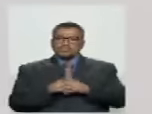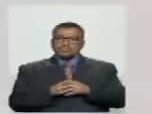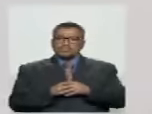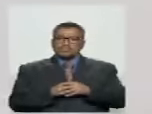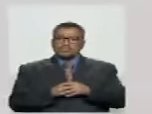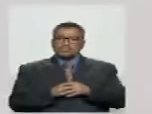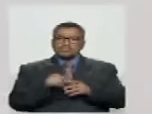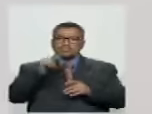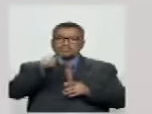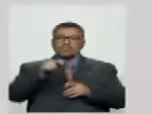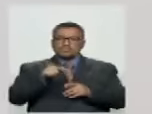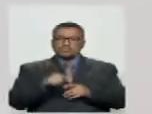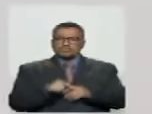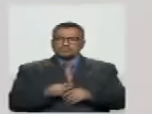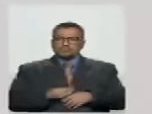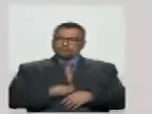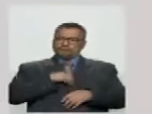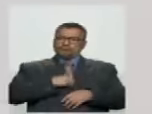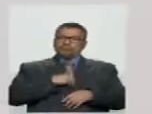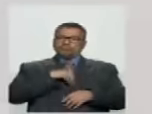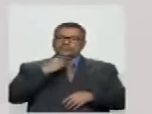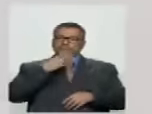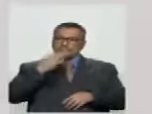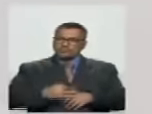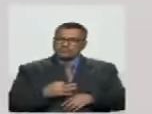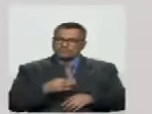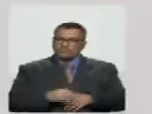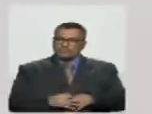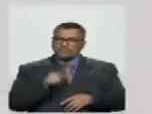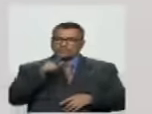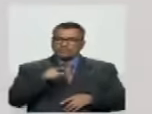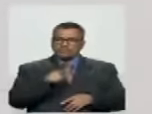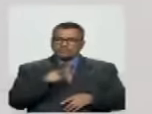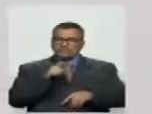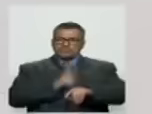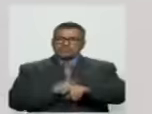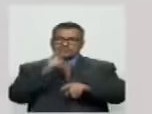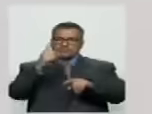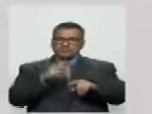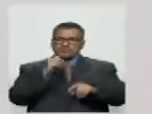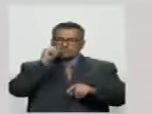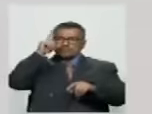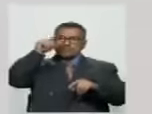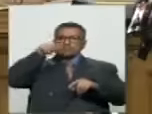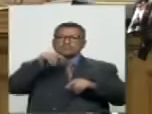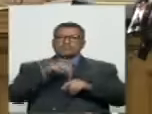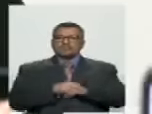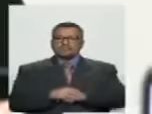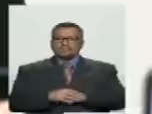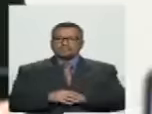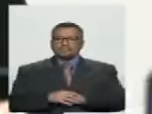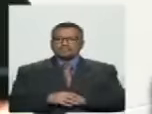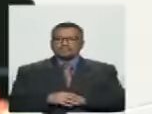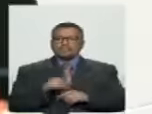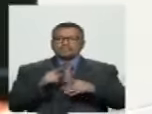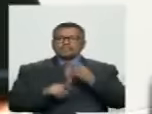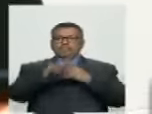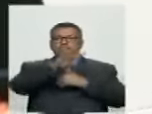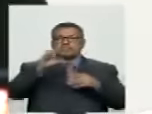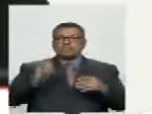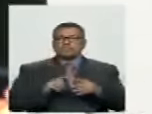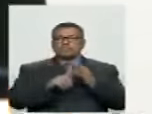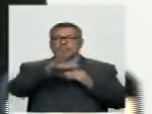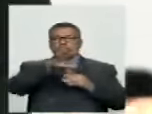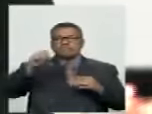una extrañeza. Será un caso asombroso si en 40, 50